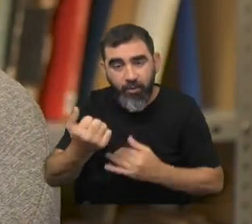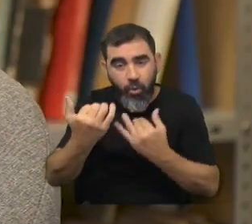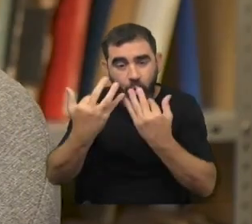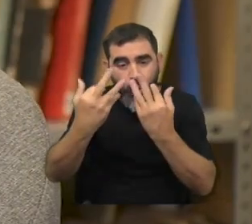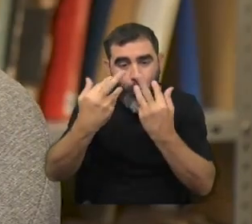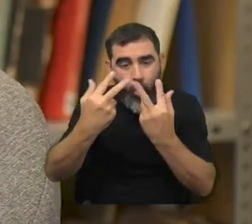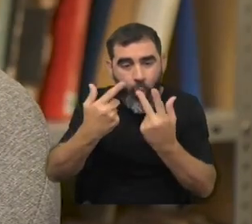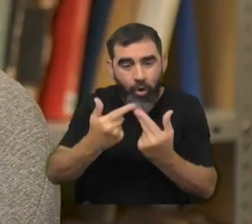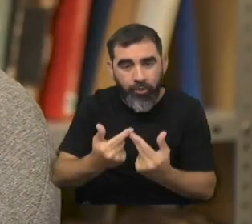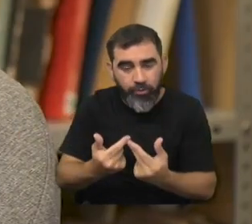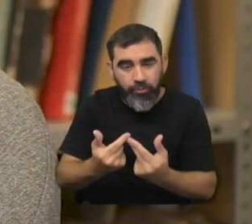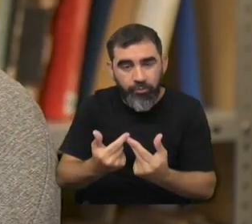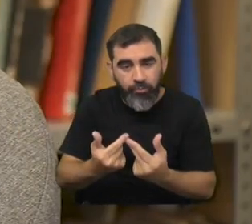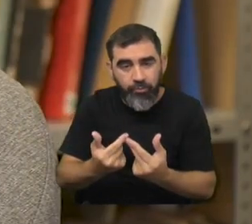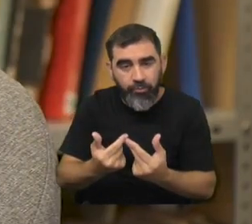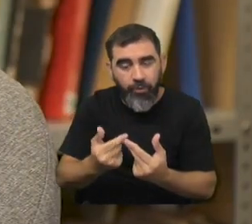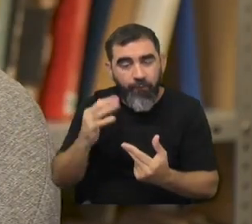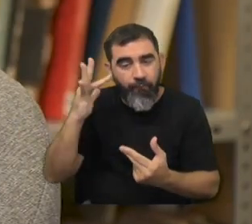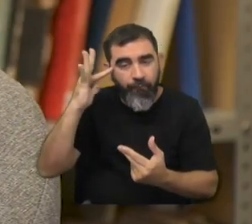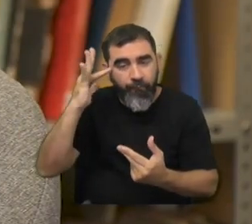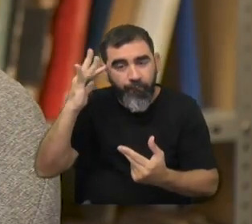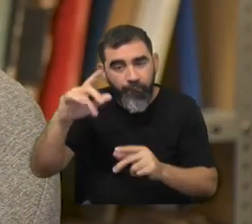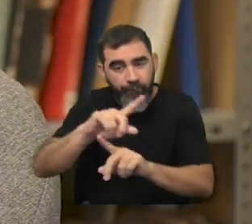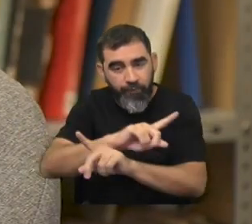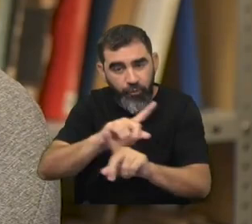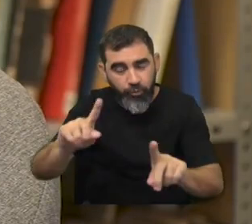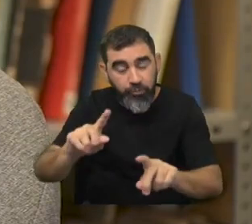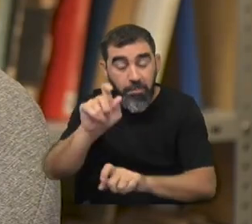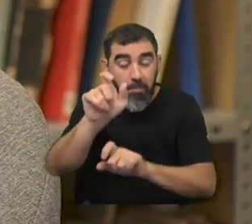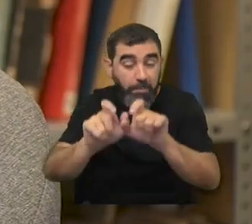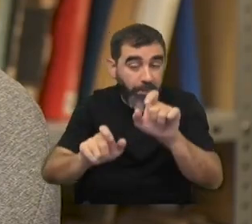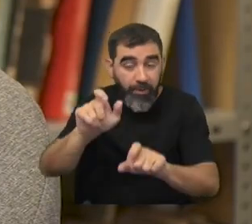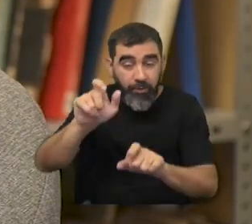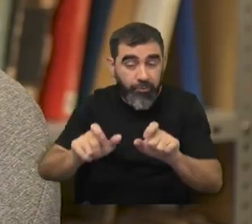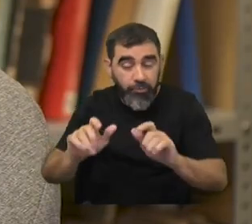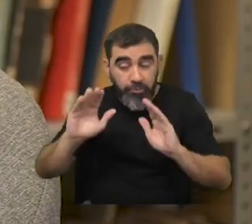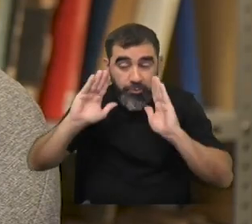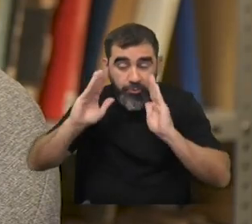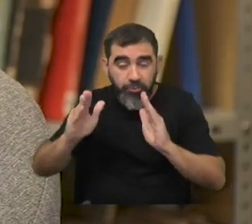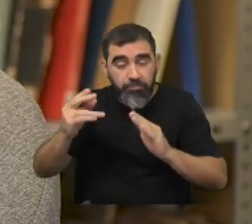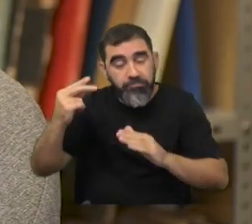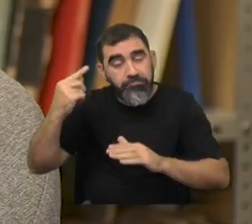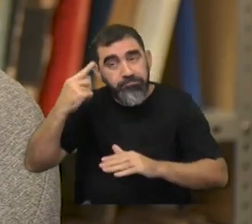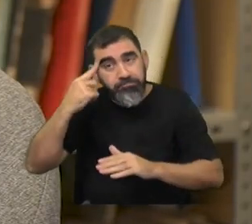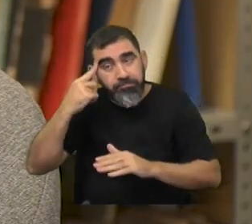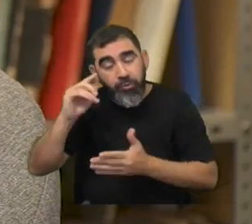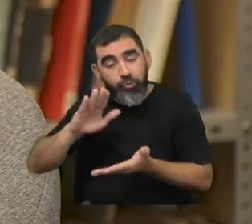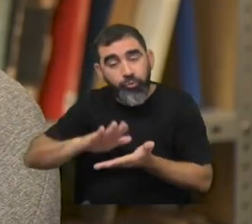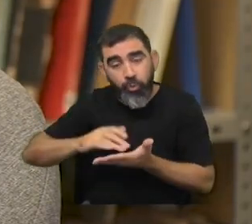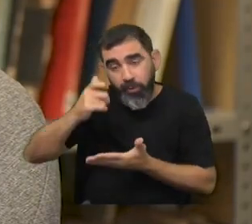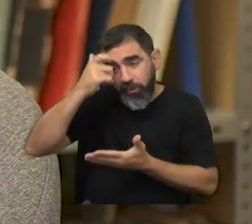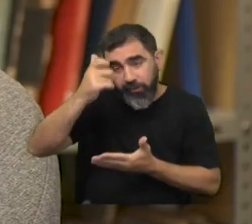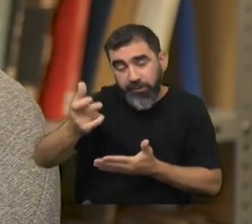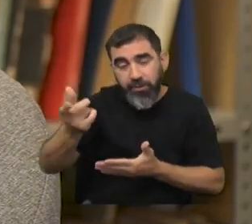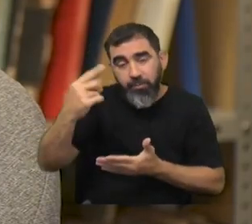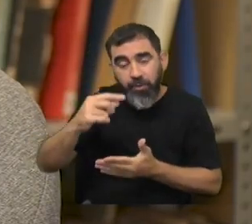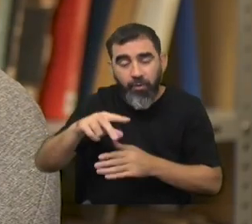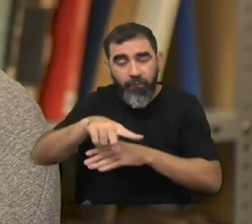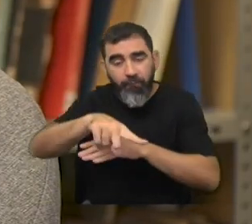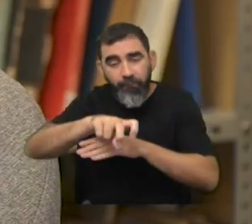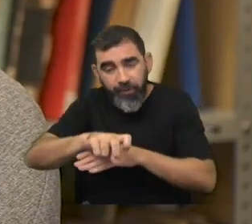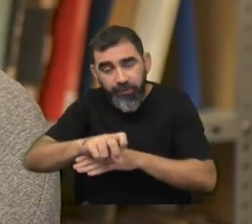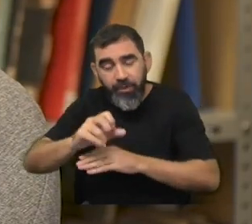de, paradójicamente no son filósofos, sino que son personas que se dedican a la reflexión sobre la ciencia, pero que vienen de la física,